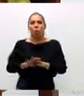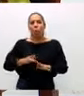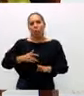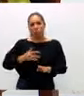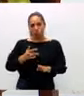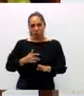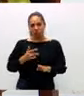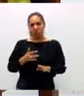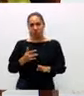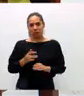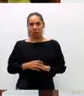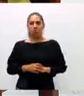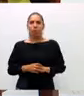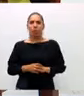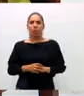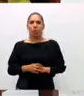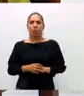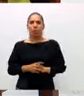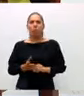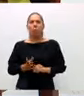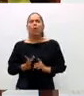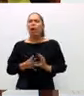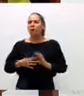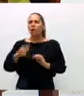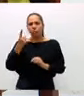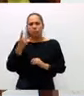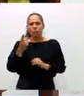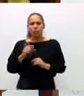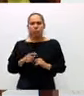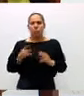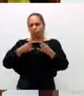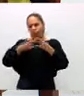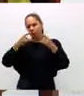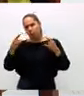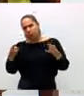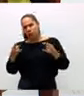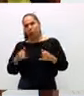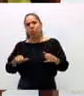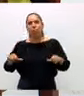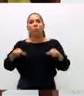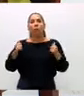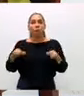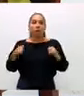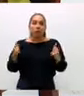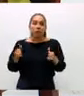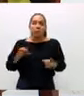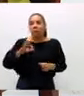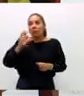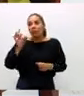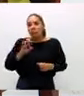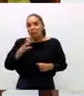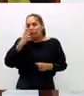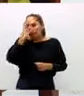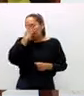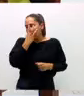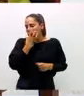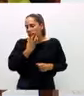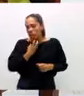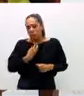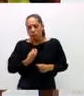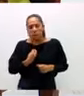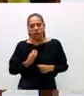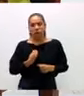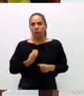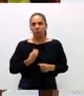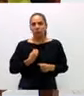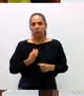caso de un niño, una niña, una adolescente, hombre o mujer, que puede estar muy triste, incluso pasando por un